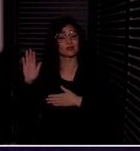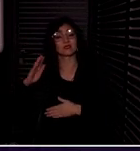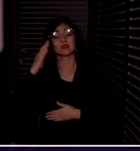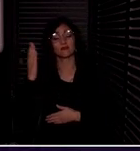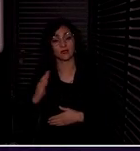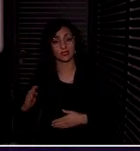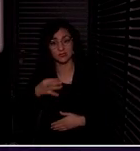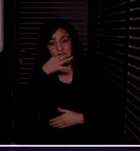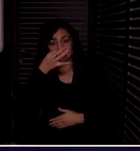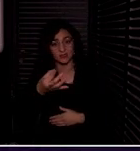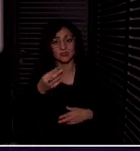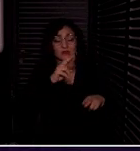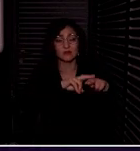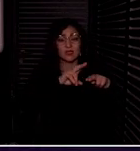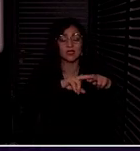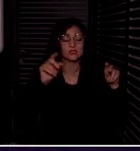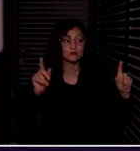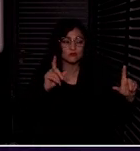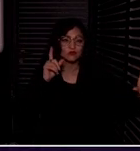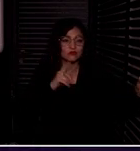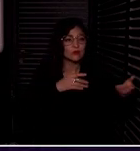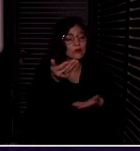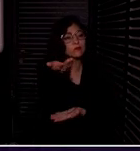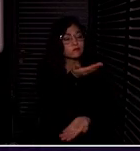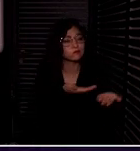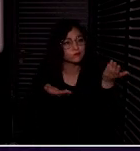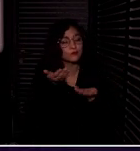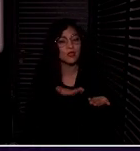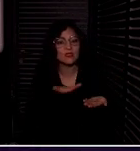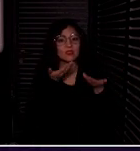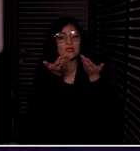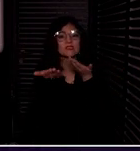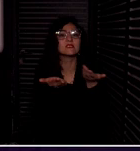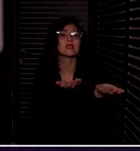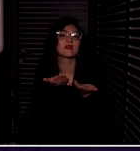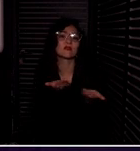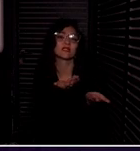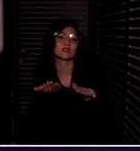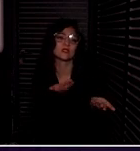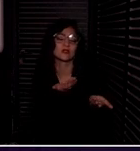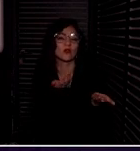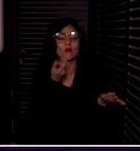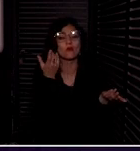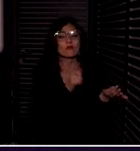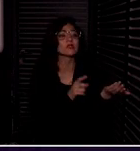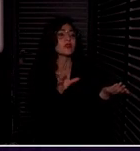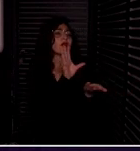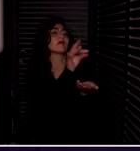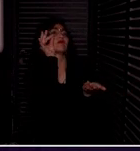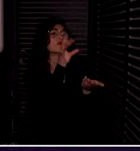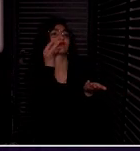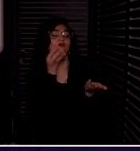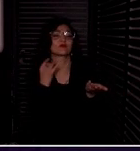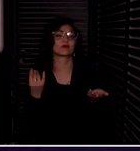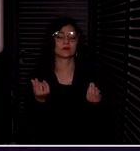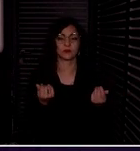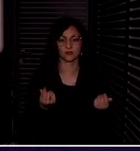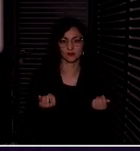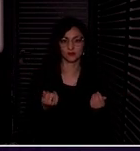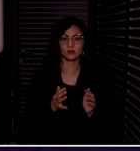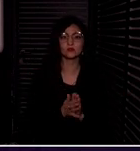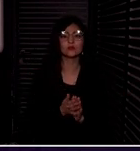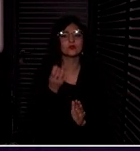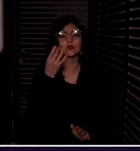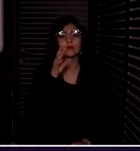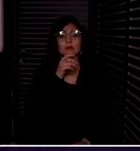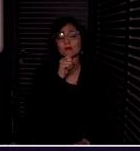alta definición, un modelo interactivo que dé servicios a la carta, que sea algo más de lo que despectivamente en la Facultad de